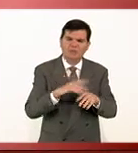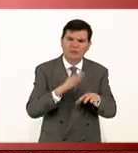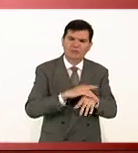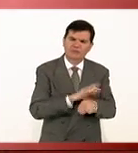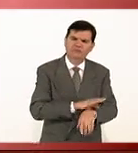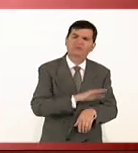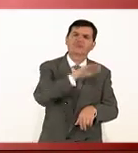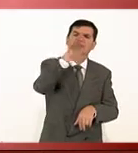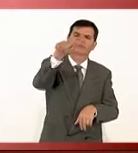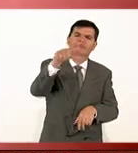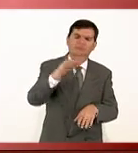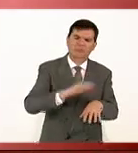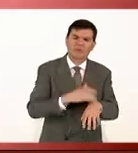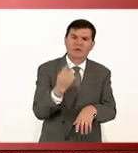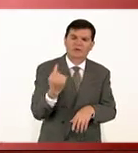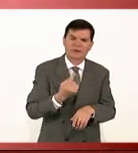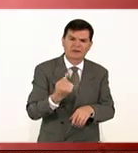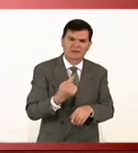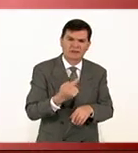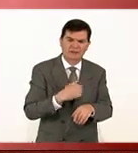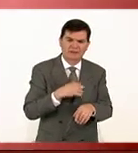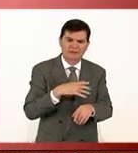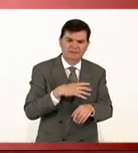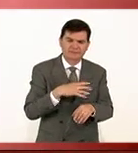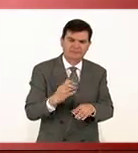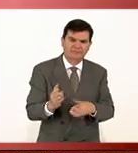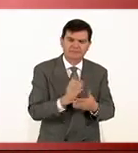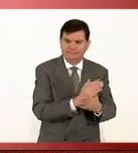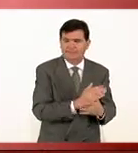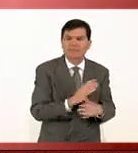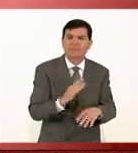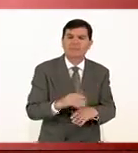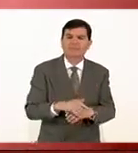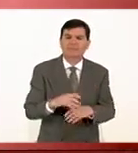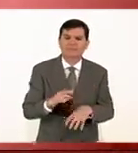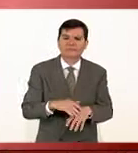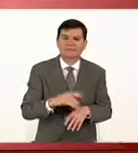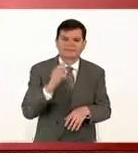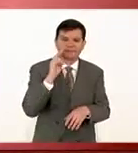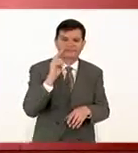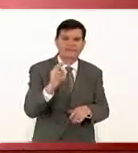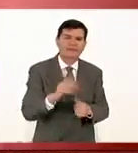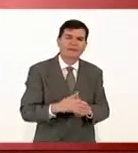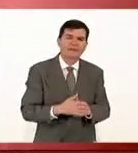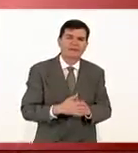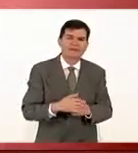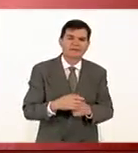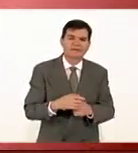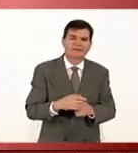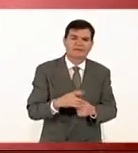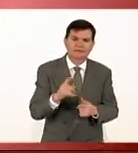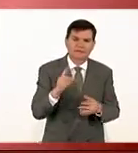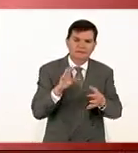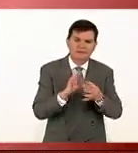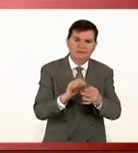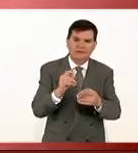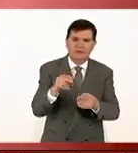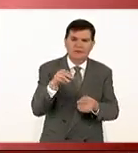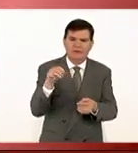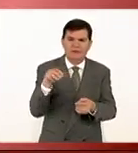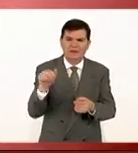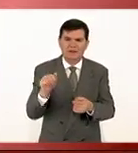ahí? Morena lo tenemos en el siguiente gráfico, porque ese repunte que ves ciertamente lo puedes correlacionar con